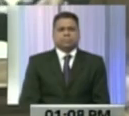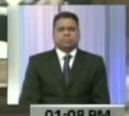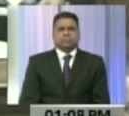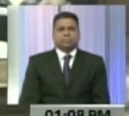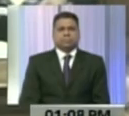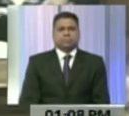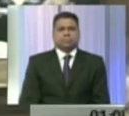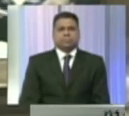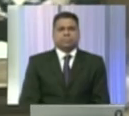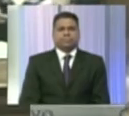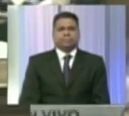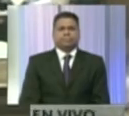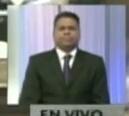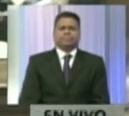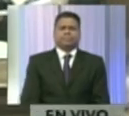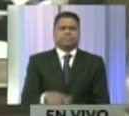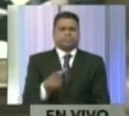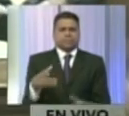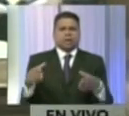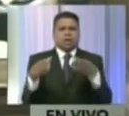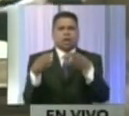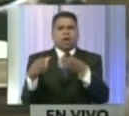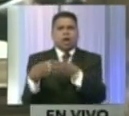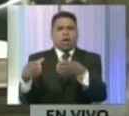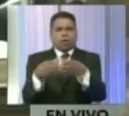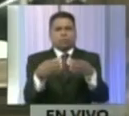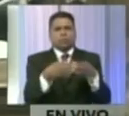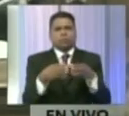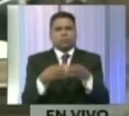Mira, aquí tengo las reuniones por motores.